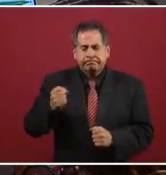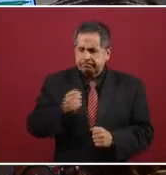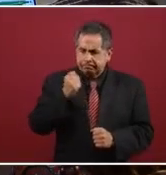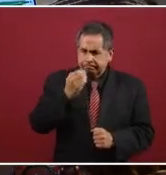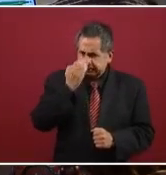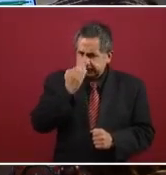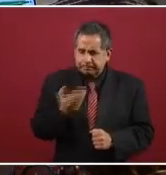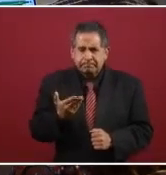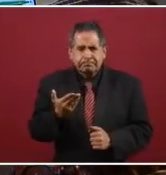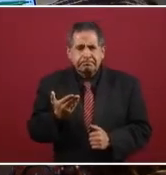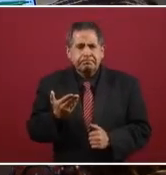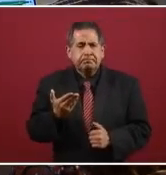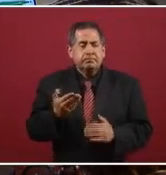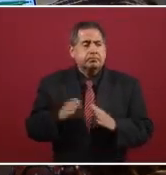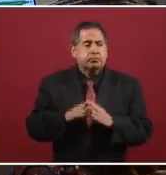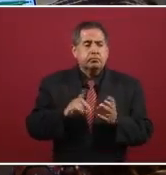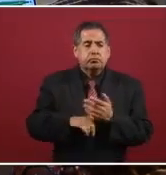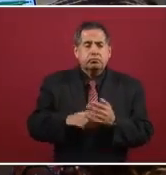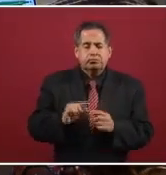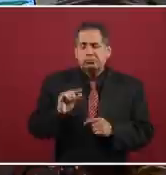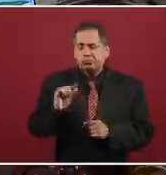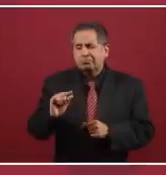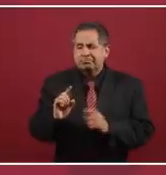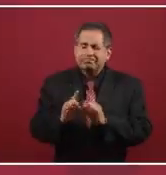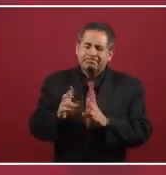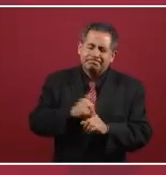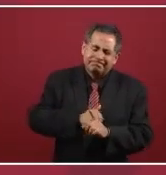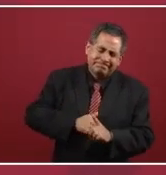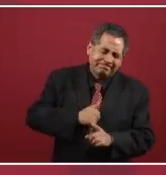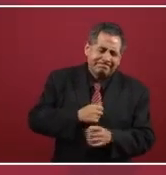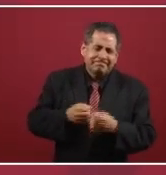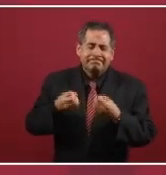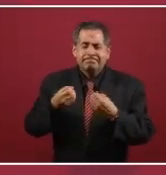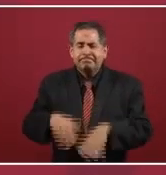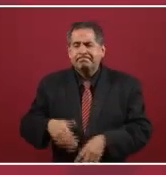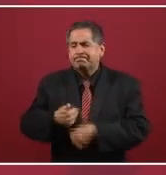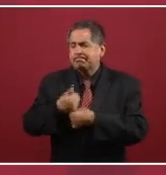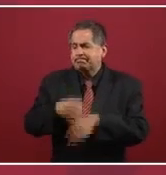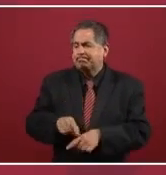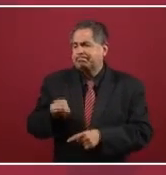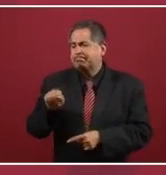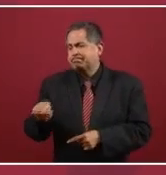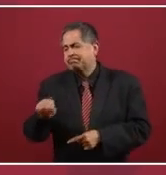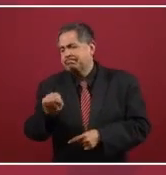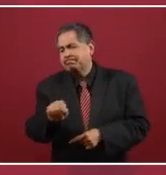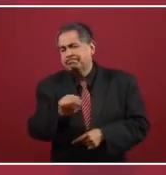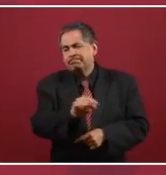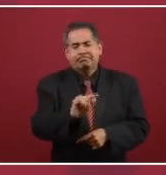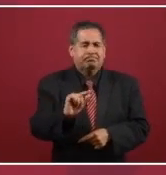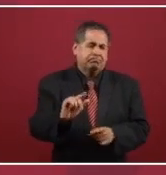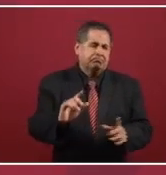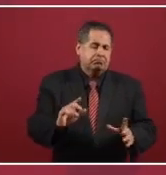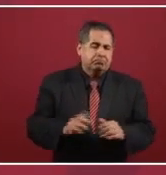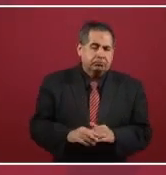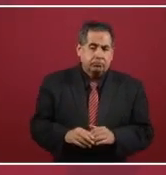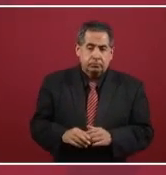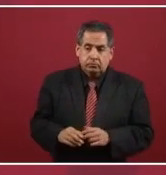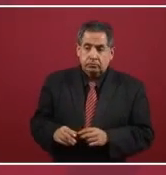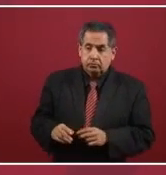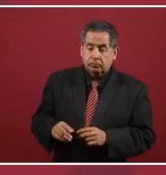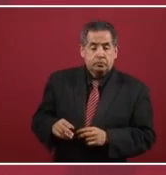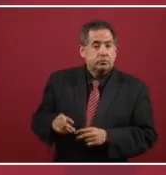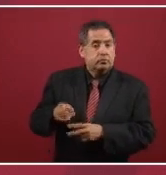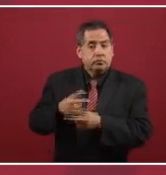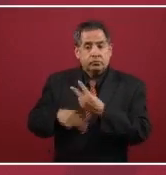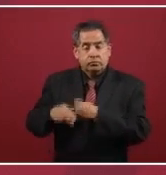afortunadamente, muy pocas desgracias que lamentar. Estamos hablando de un incremento en el flujo